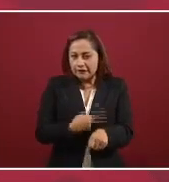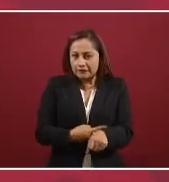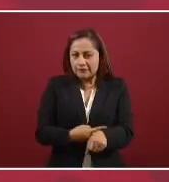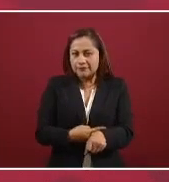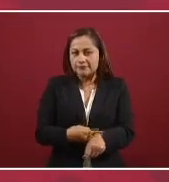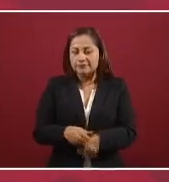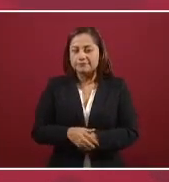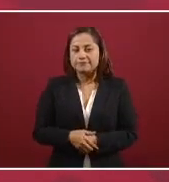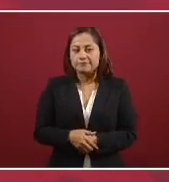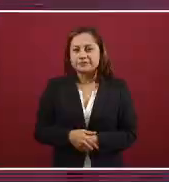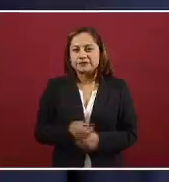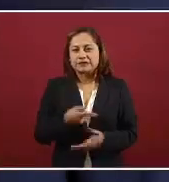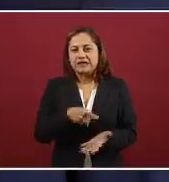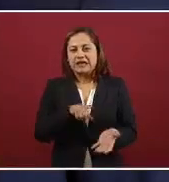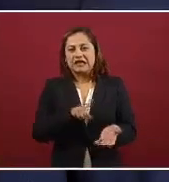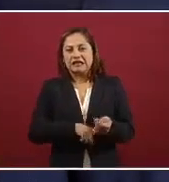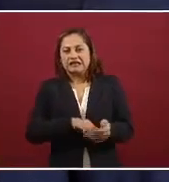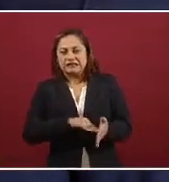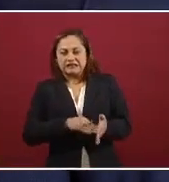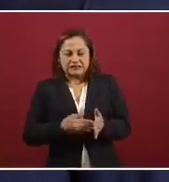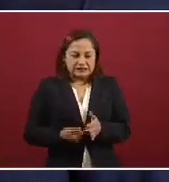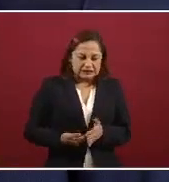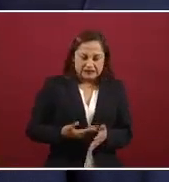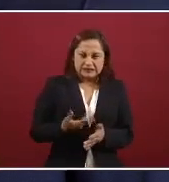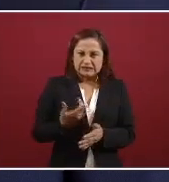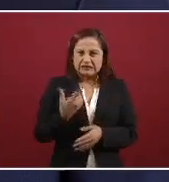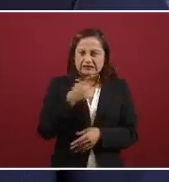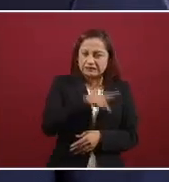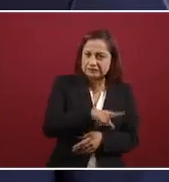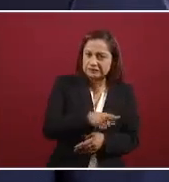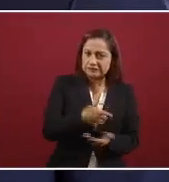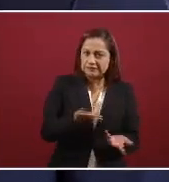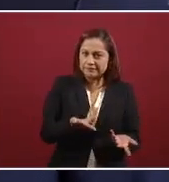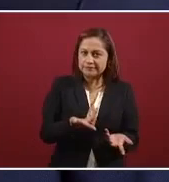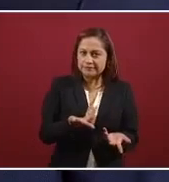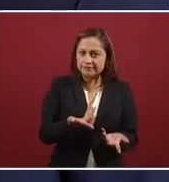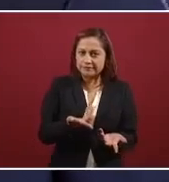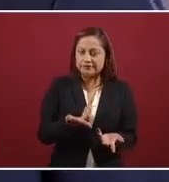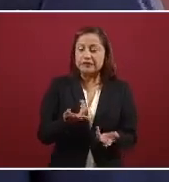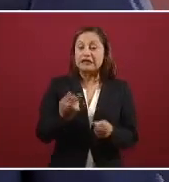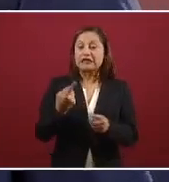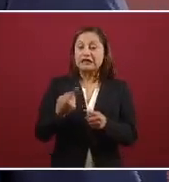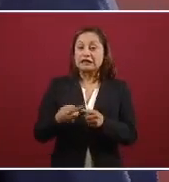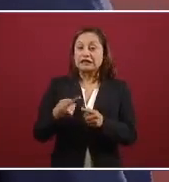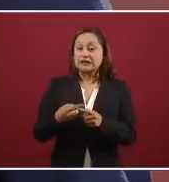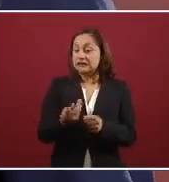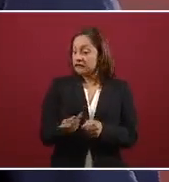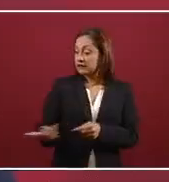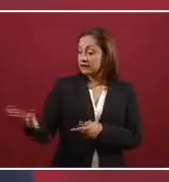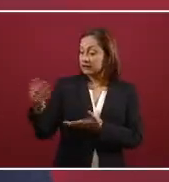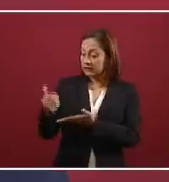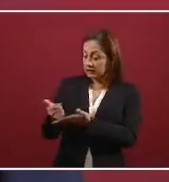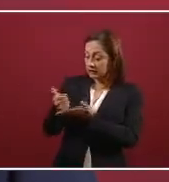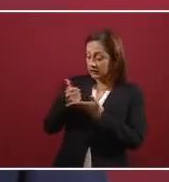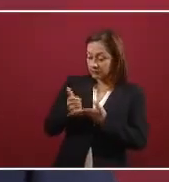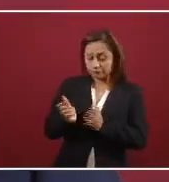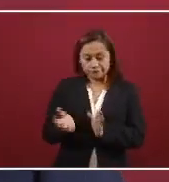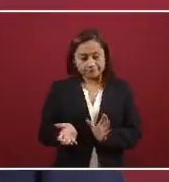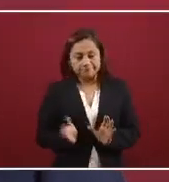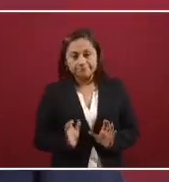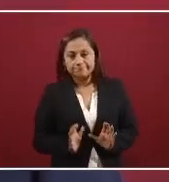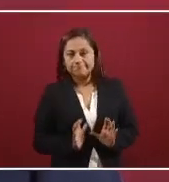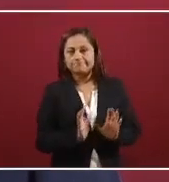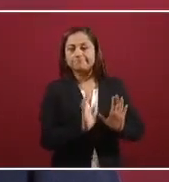y lleno de mañas. Y me están ayudando a empujar al elefante todos los mexicanos.